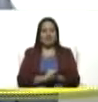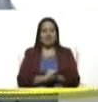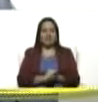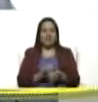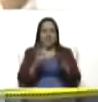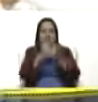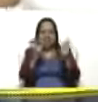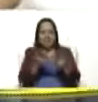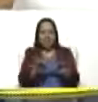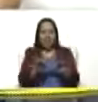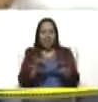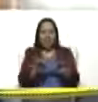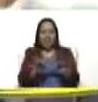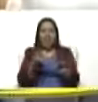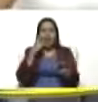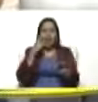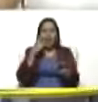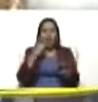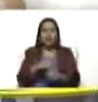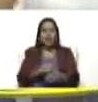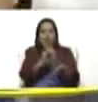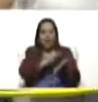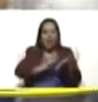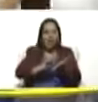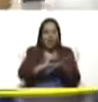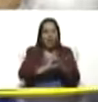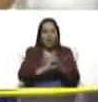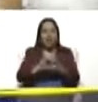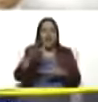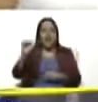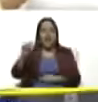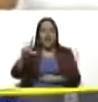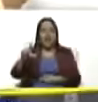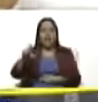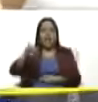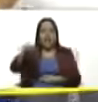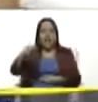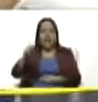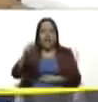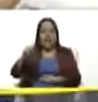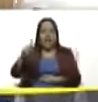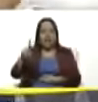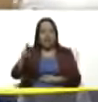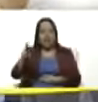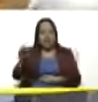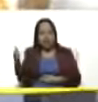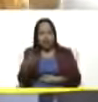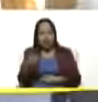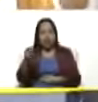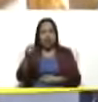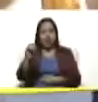Variedad típica, categoría lavado, Alejandro José Torres, San Antonio,